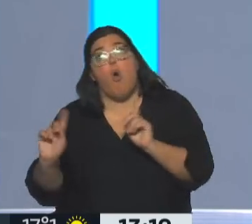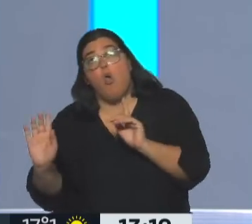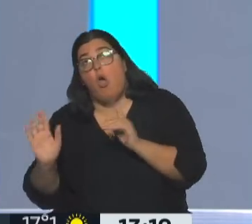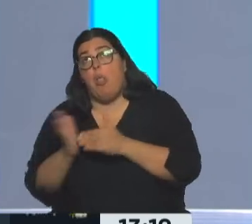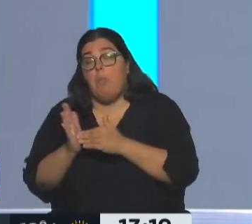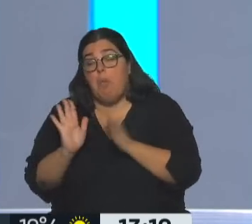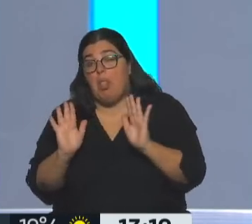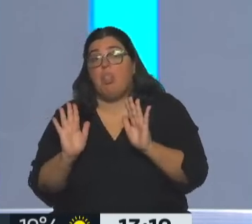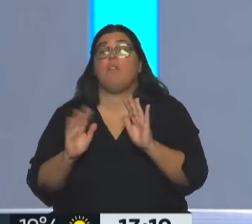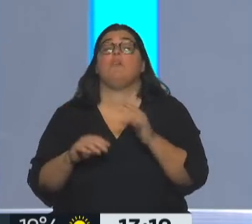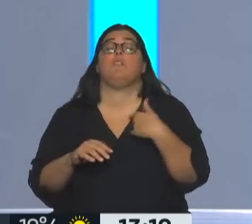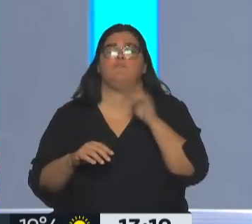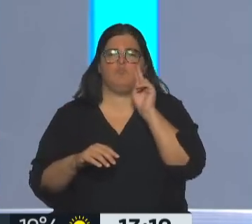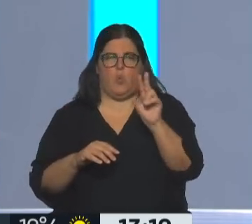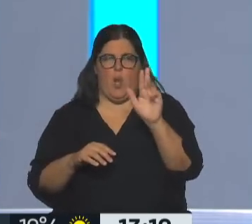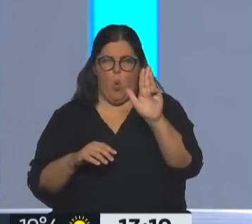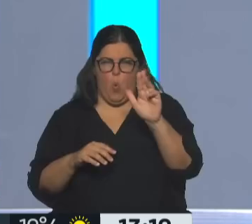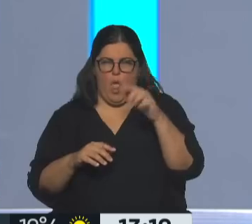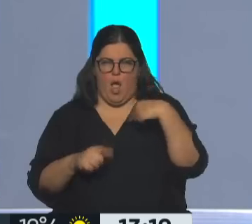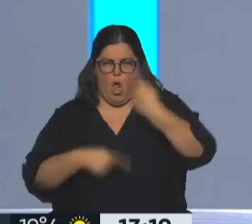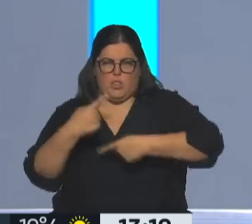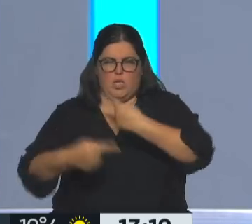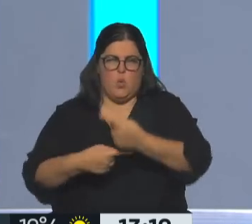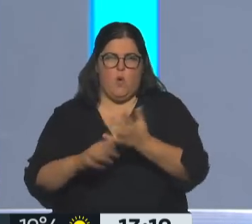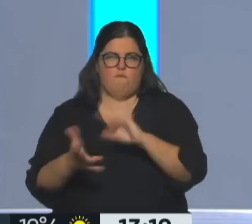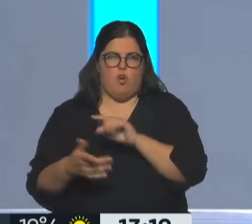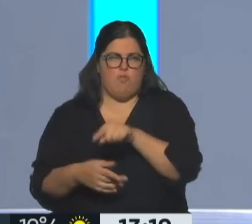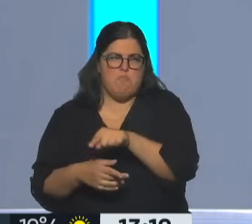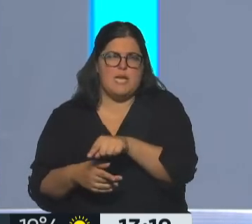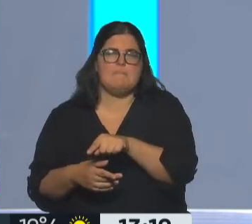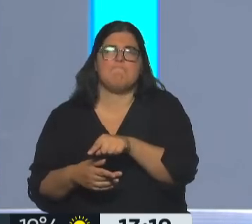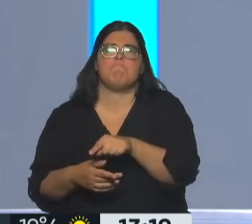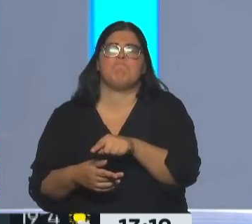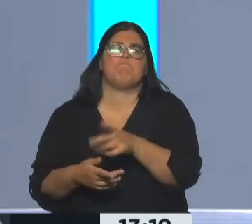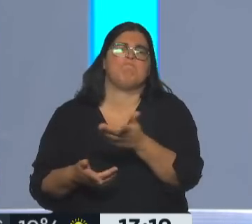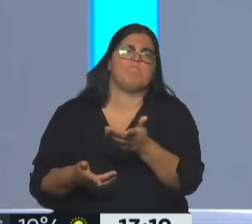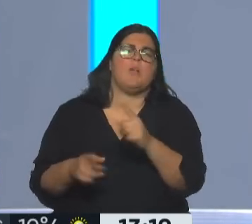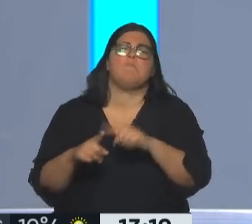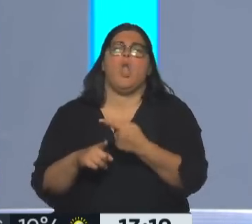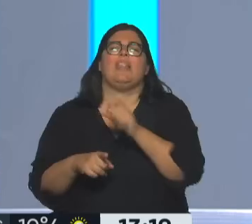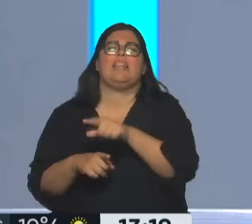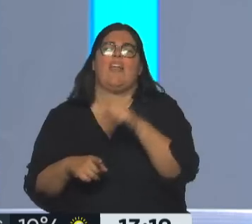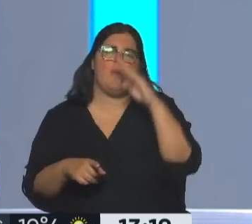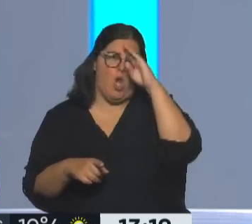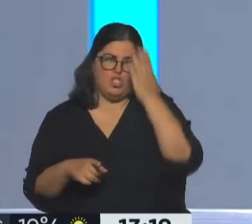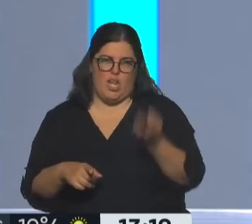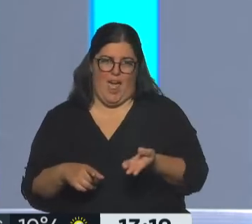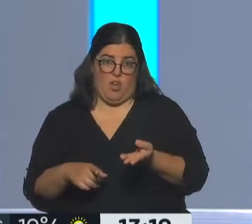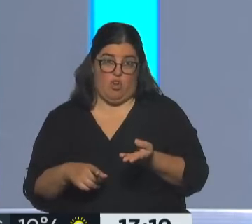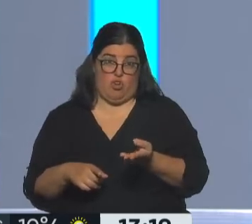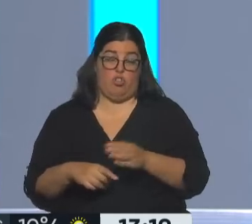el informe, nos encontramos con Lula que da continuidad en este punto a lo que era la política de Bolsonaro, que